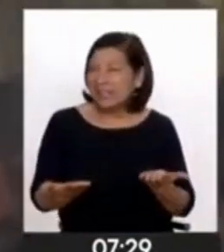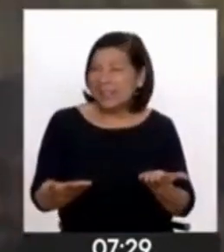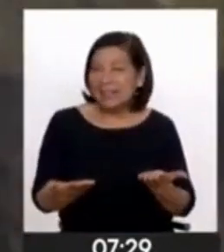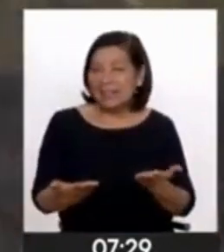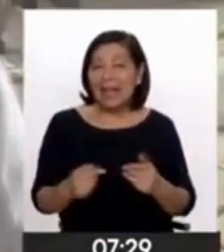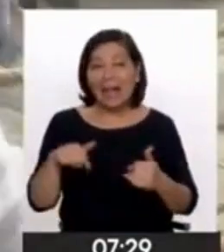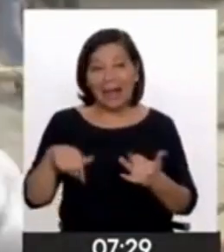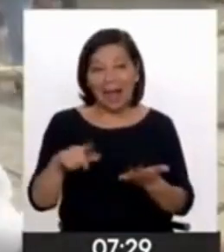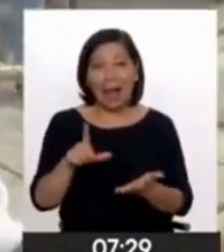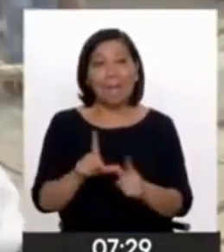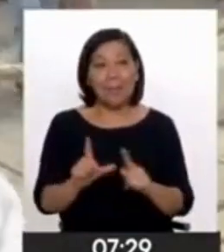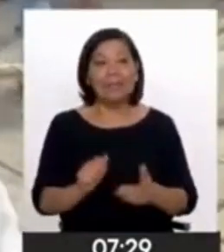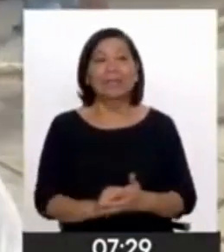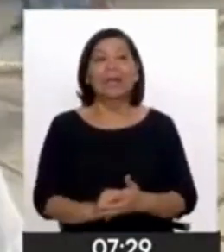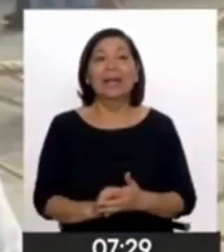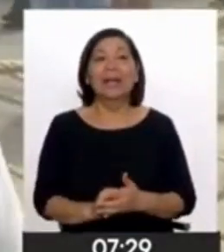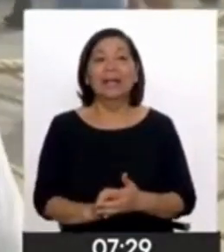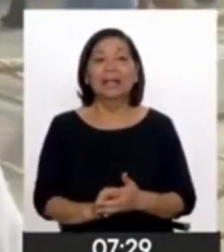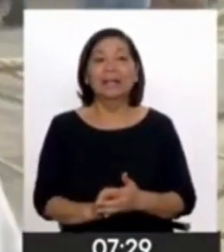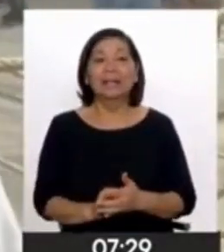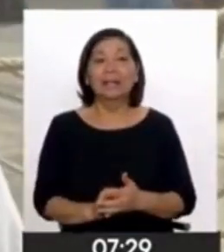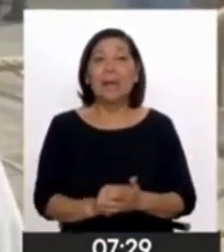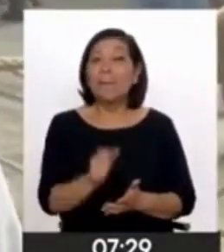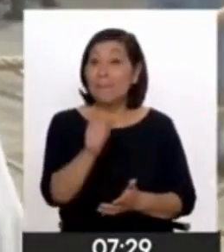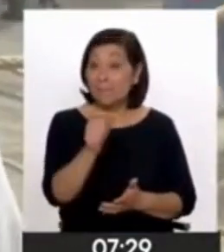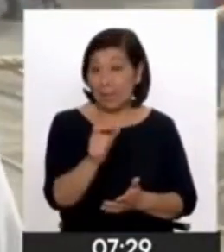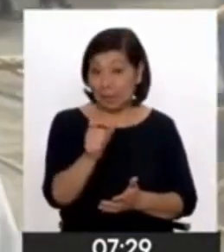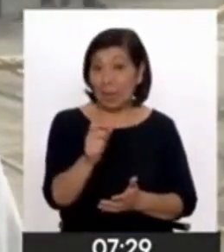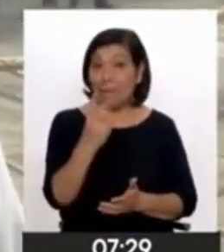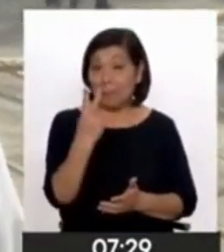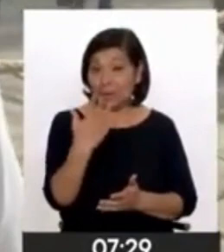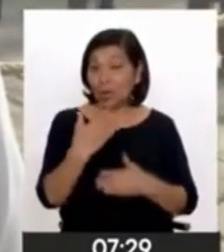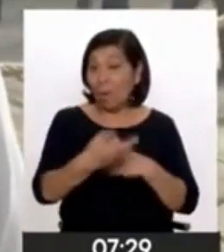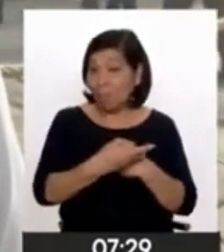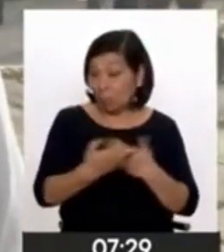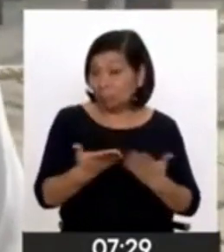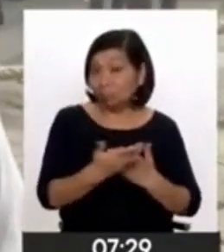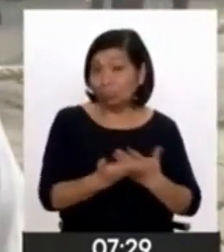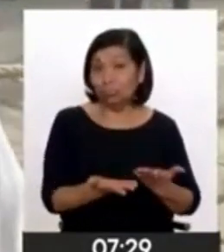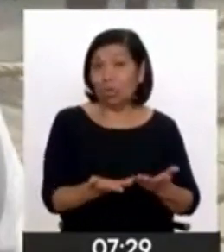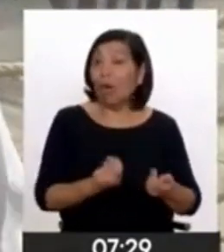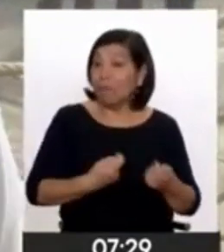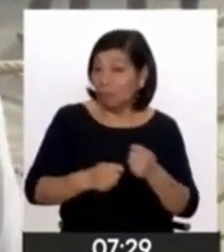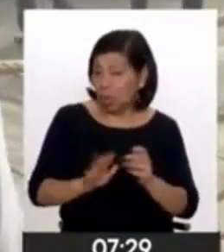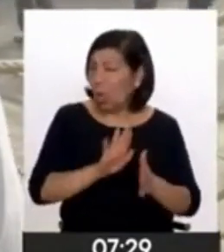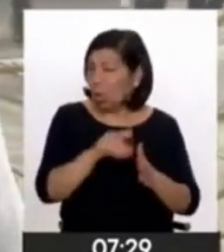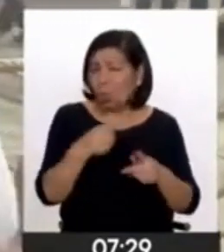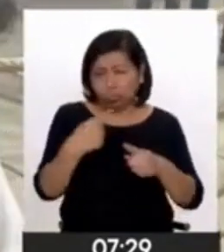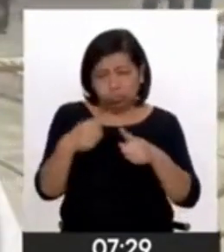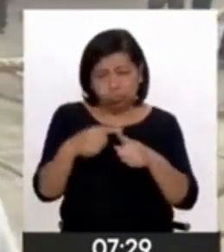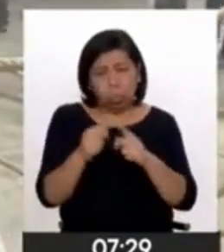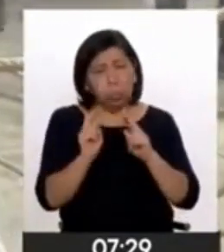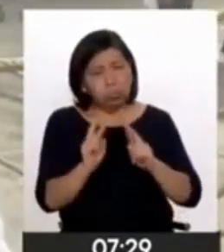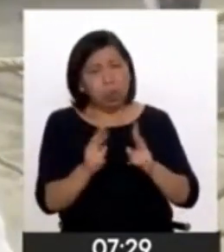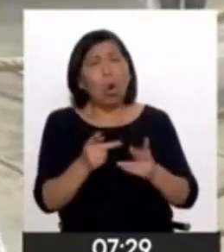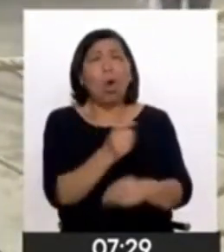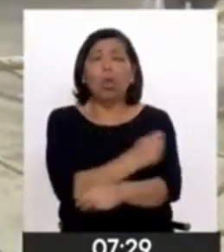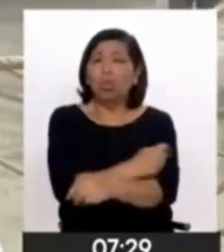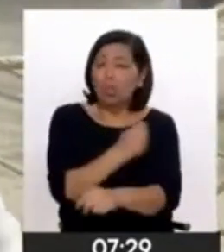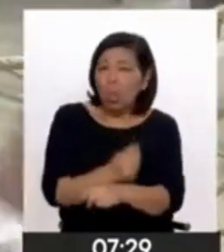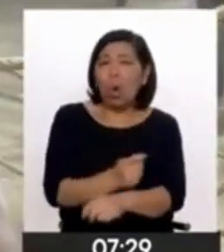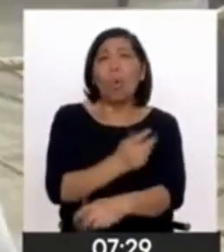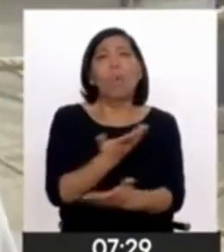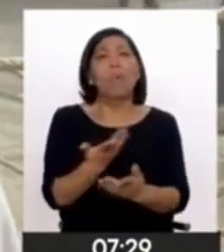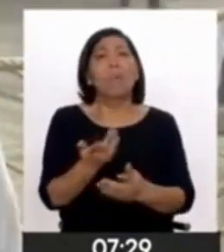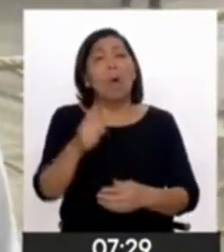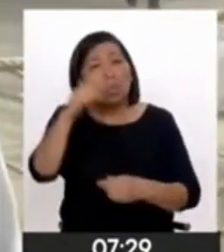en Lima. Queremos que también vayan gente de los 25 regiones, que se vendan también todos los productos que hemos visto en Tumbes, en